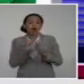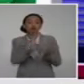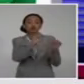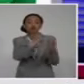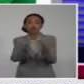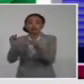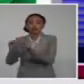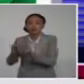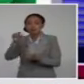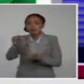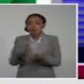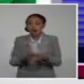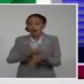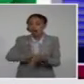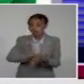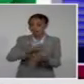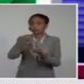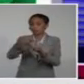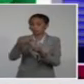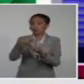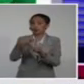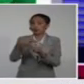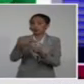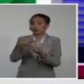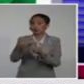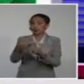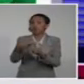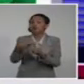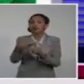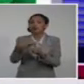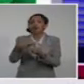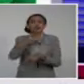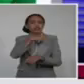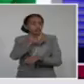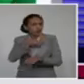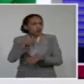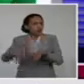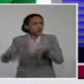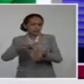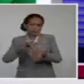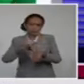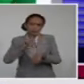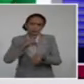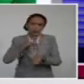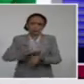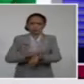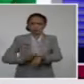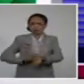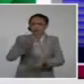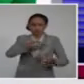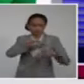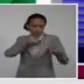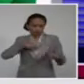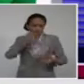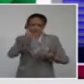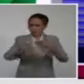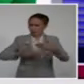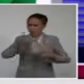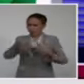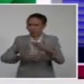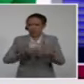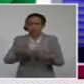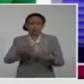ya diagnosticado, con antecedentes de una hipertensión arterial, cardiopatía isquémica,